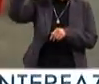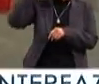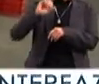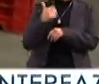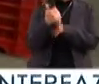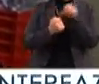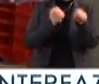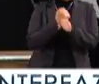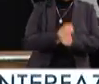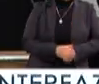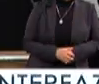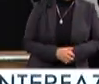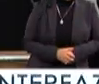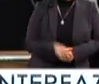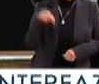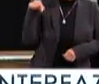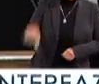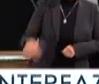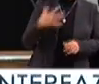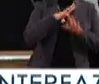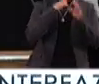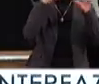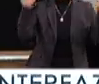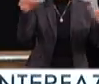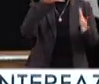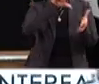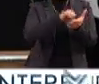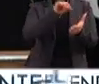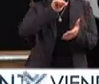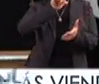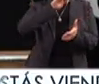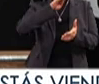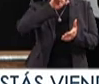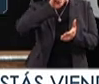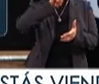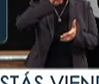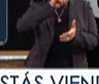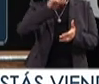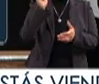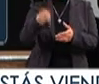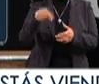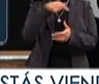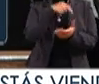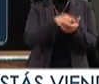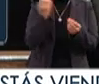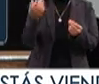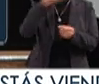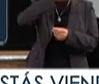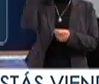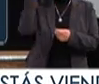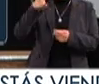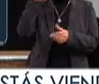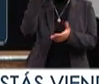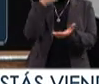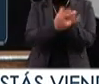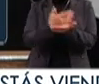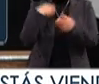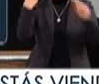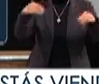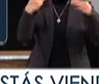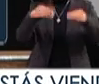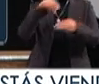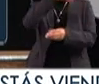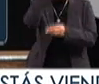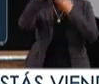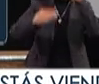36 años. Aquí la magnificencia que tiene esta central de abasto es que son de las cosas que mucha gente no sabe, la única central de abasto en el